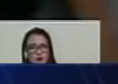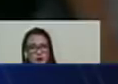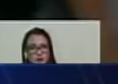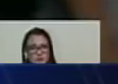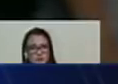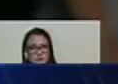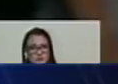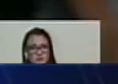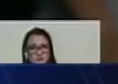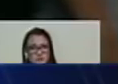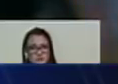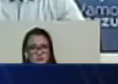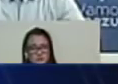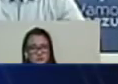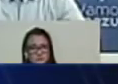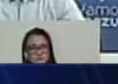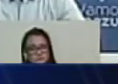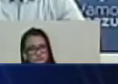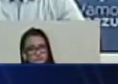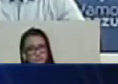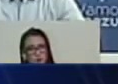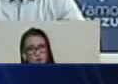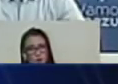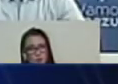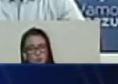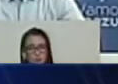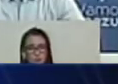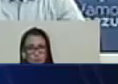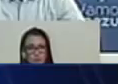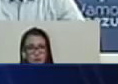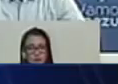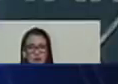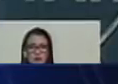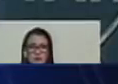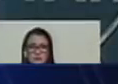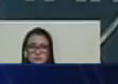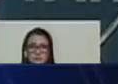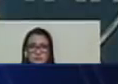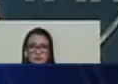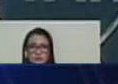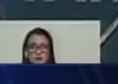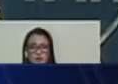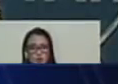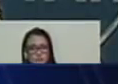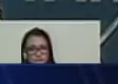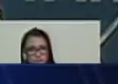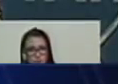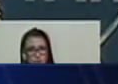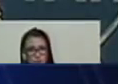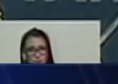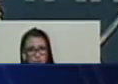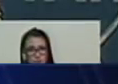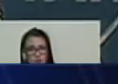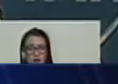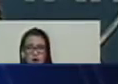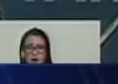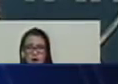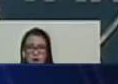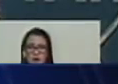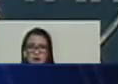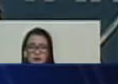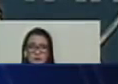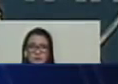sí reconocieron las elecciones, las 4 gobernaciones en las que ganaron. ¿En qué cabeza de razonamiento lógico